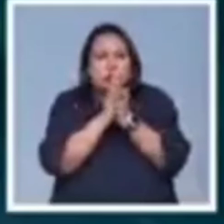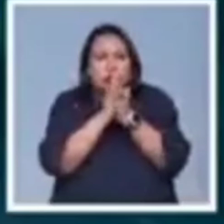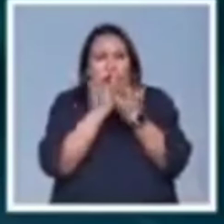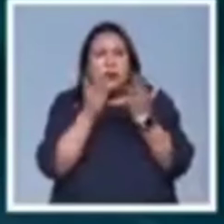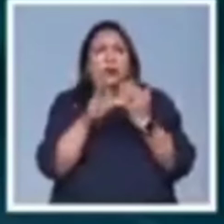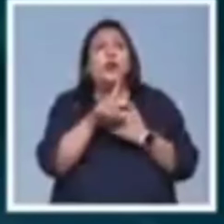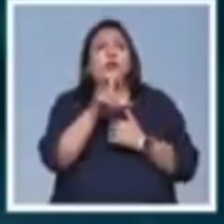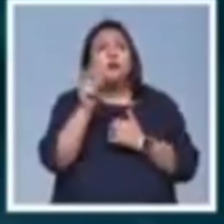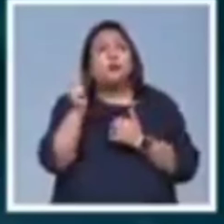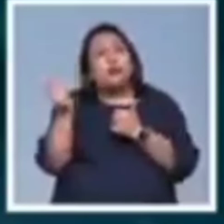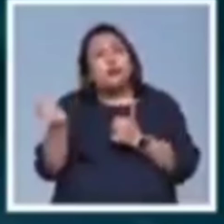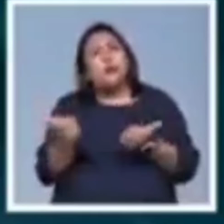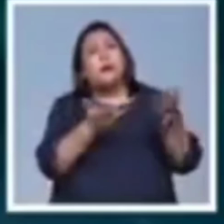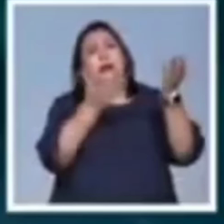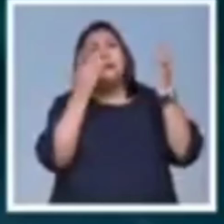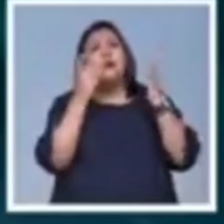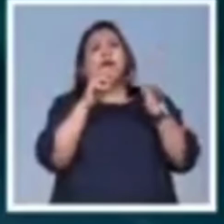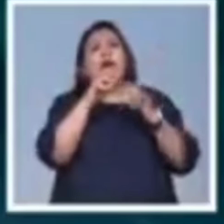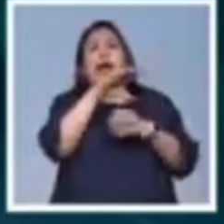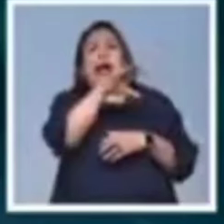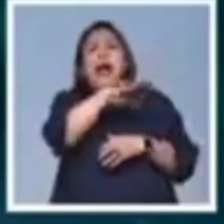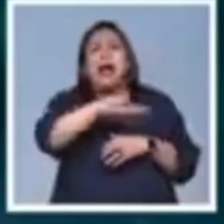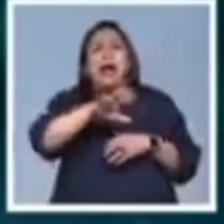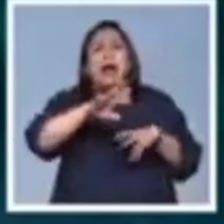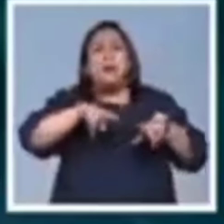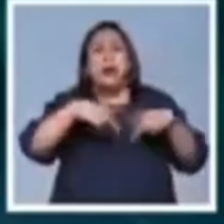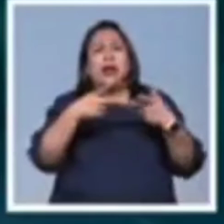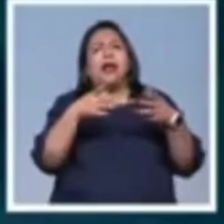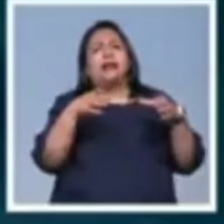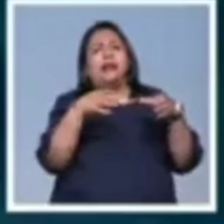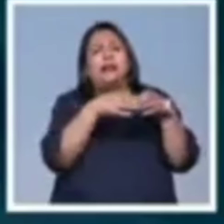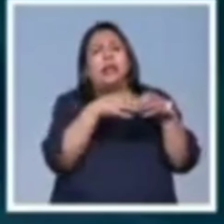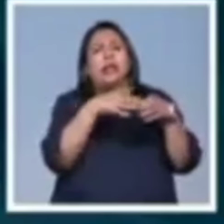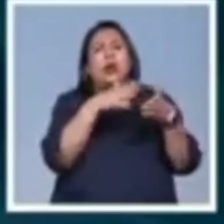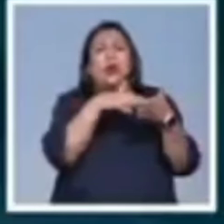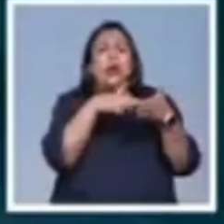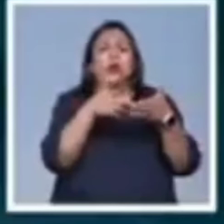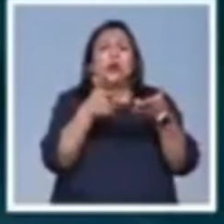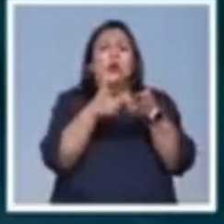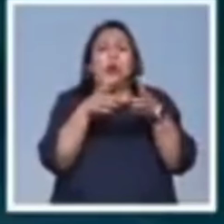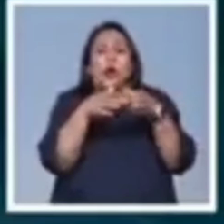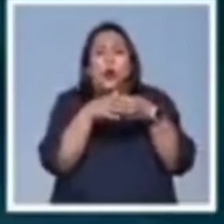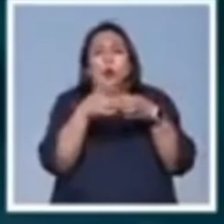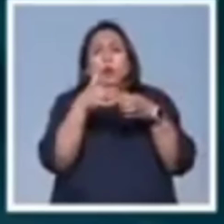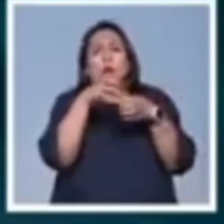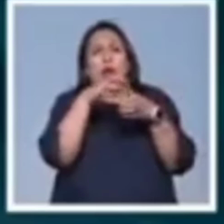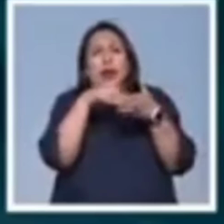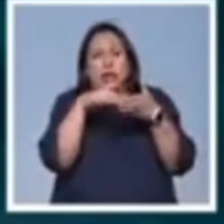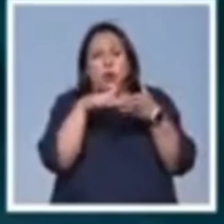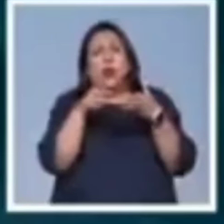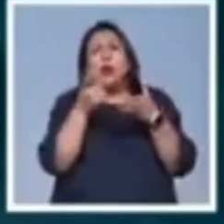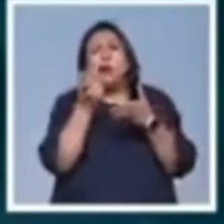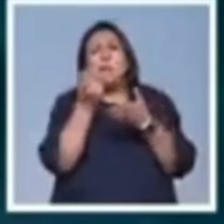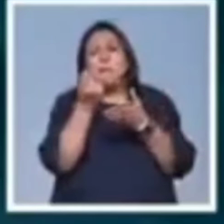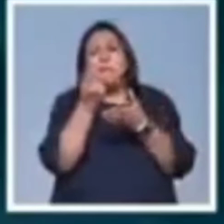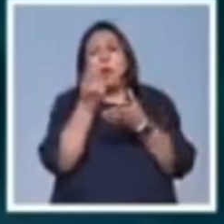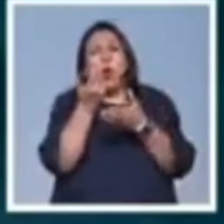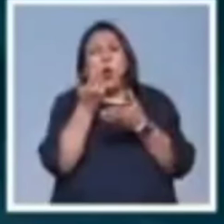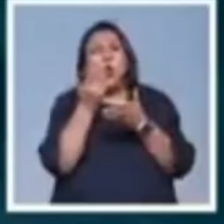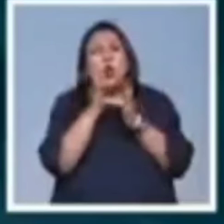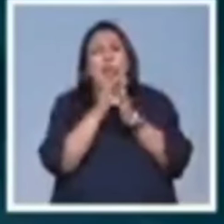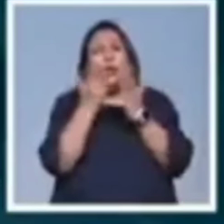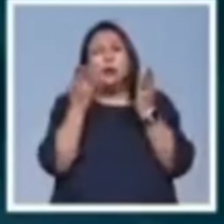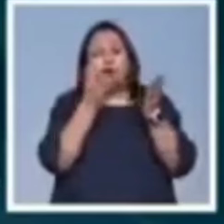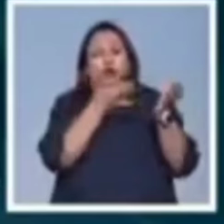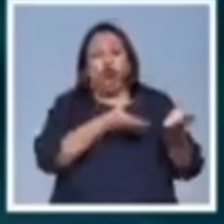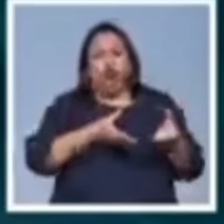y después de ahí lo mandamos a áreas vulnerables donde tienen pequeños círculos de lectura o clubes de lectura que tienen acervos limitados. Entonces nosotros les